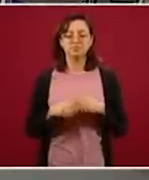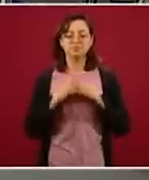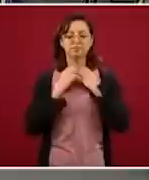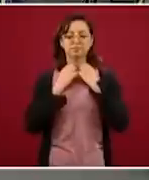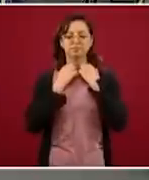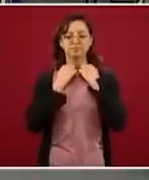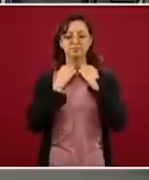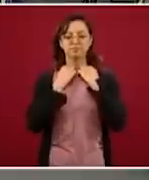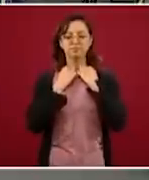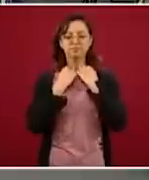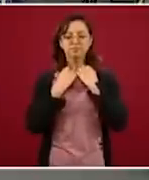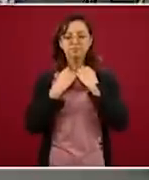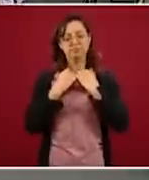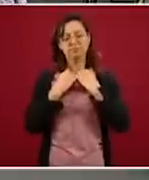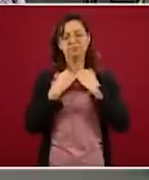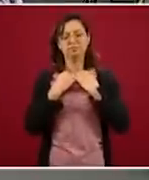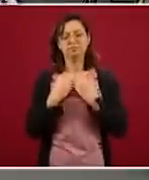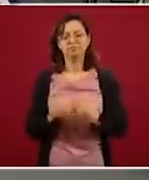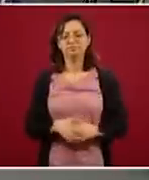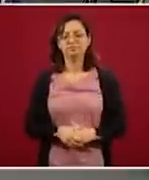A ver, adelante, por favor.